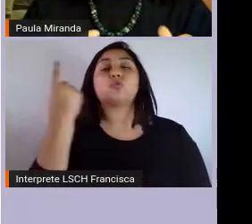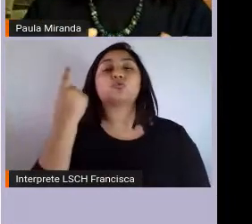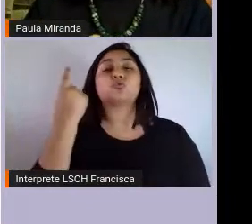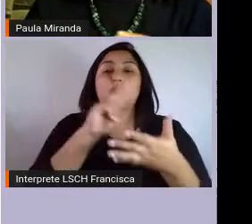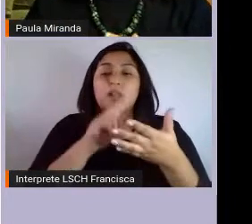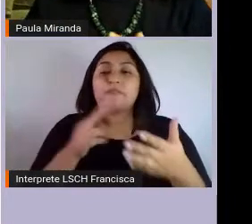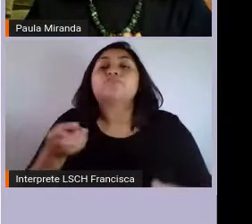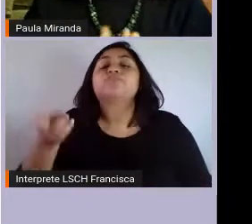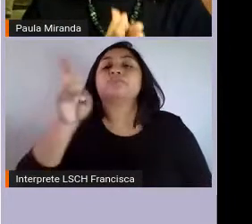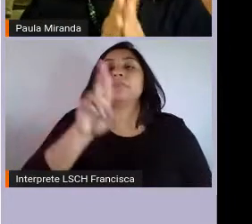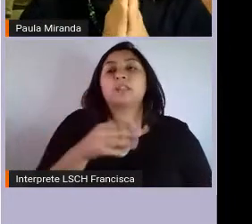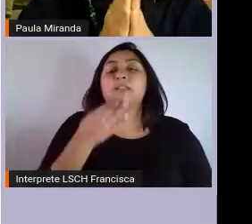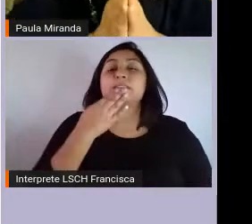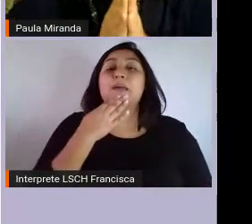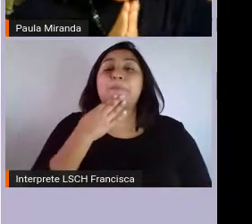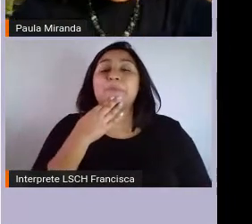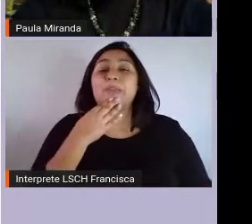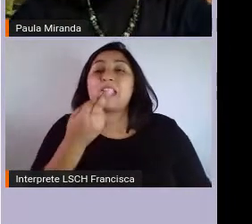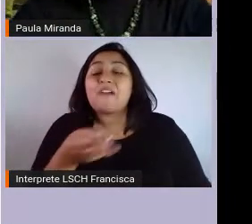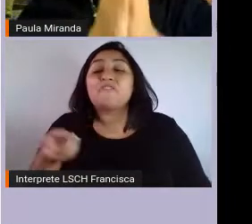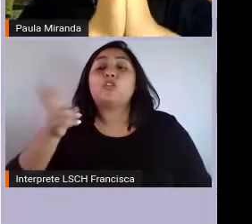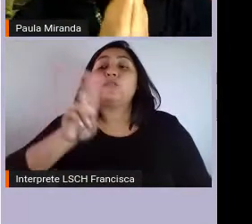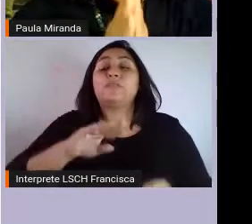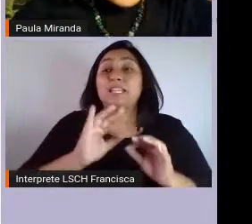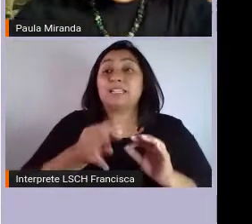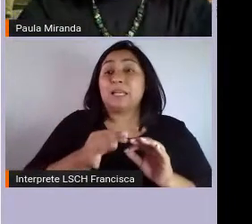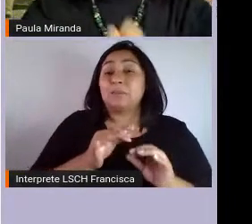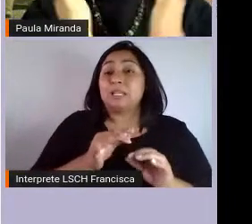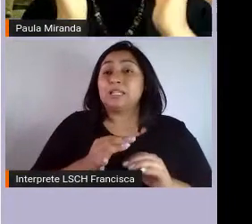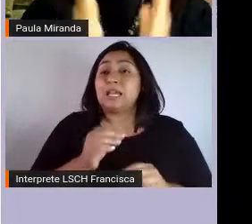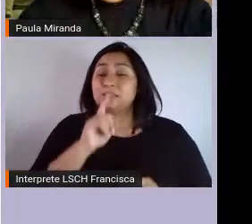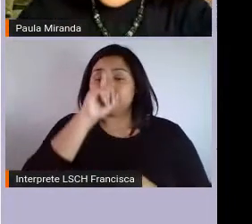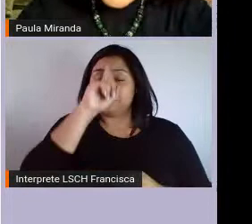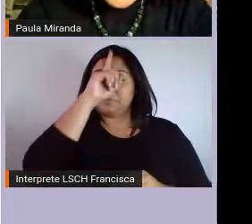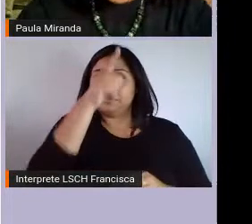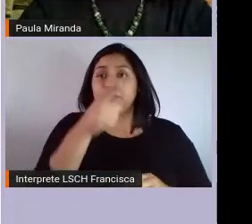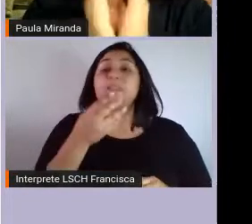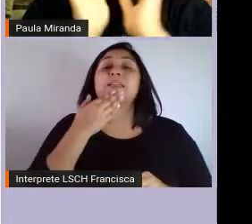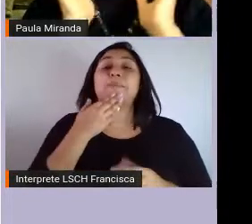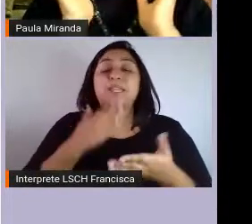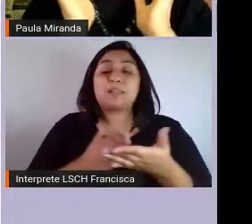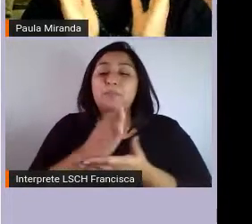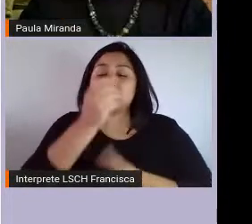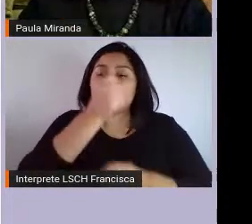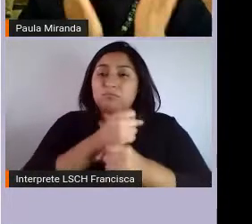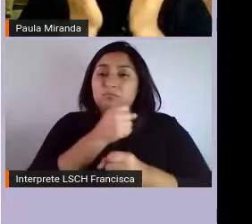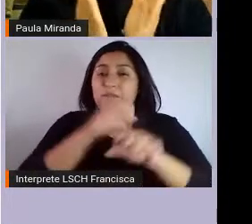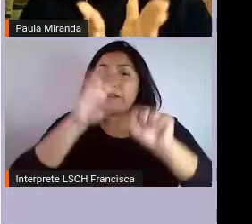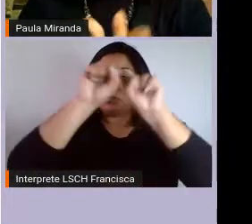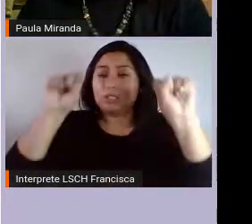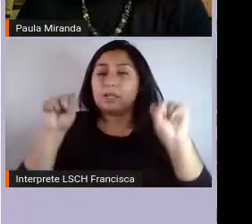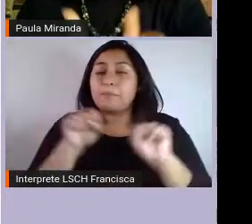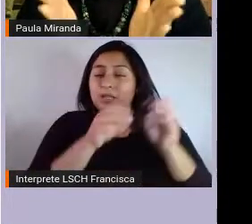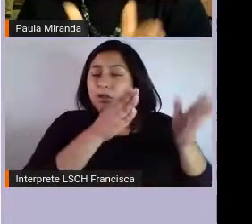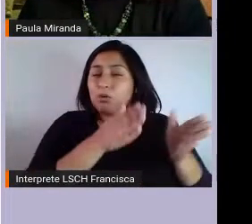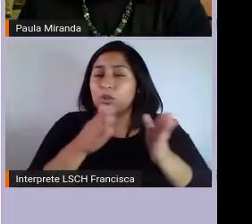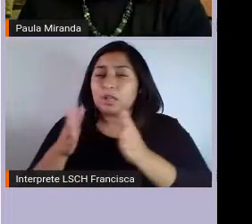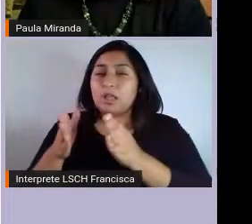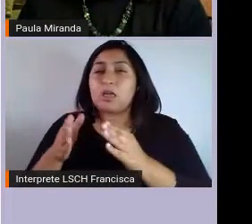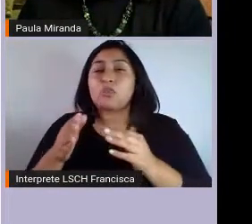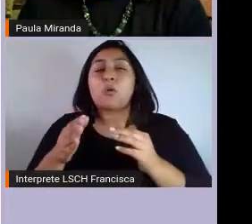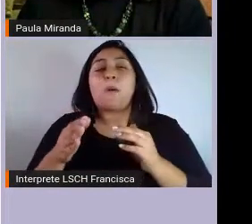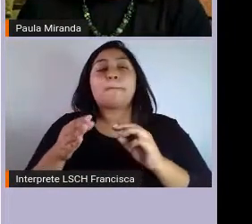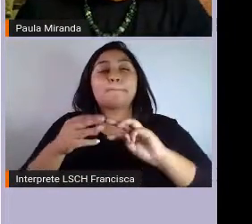sino que también empieza su trabajo muy sistemático, ordenado, metódico, de recopilación